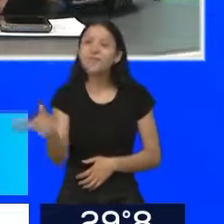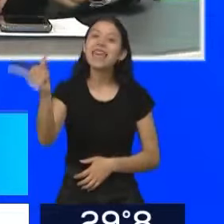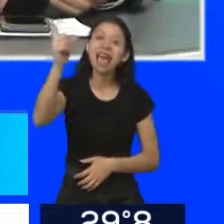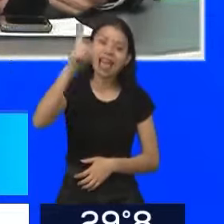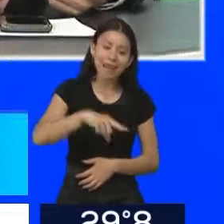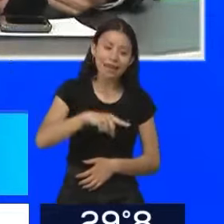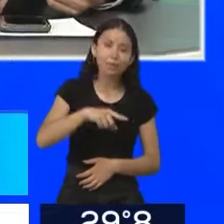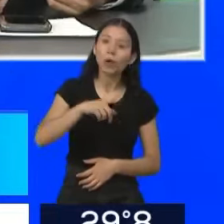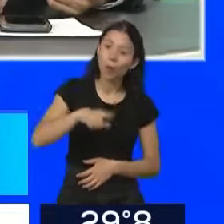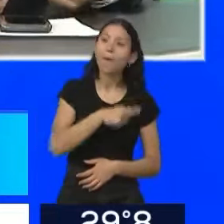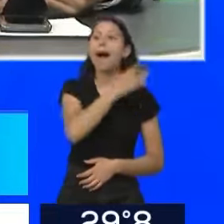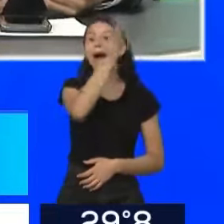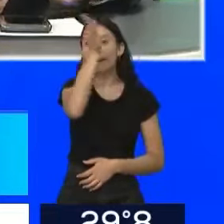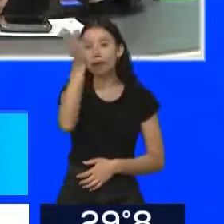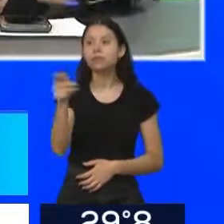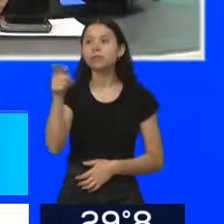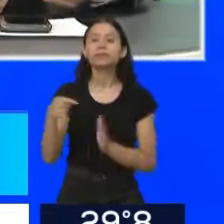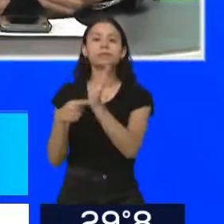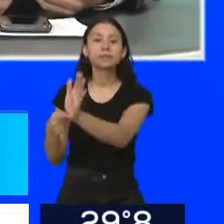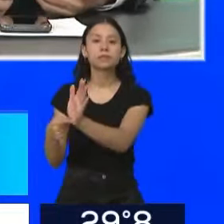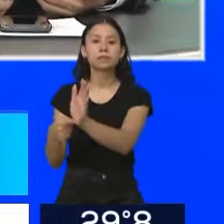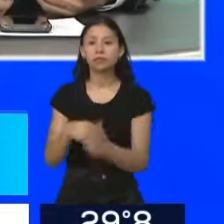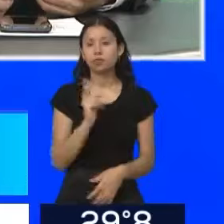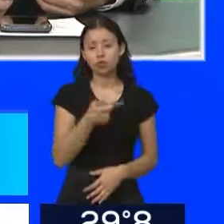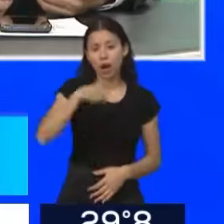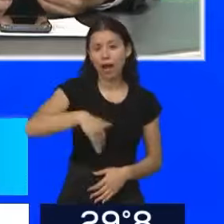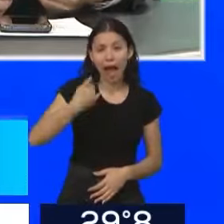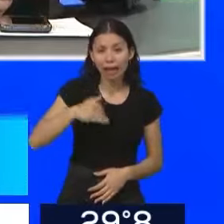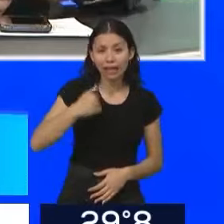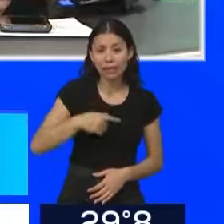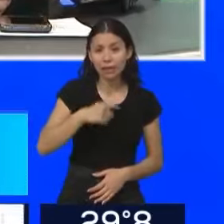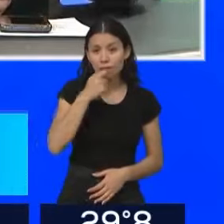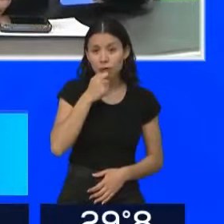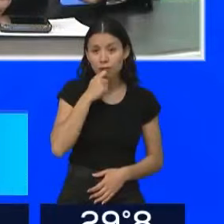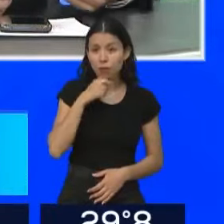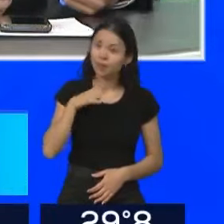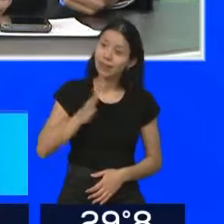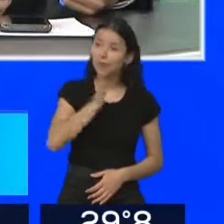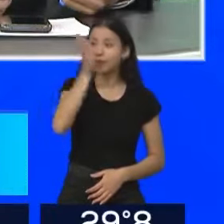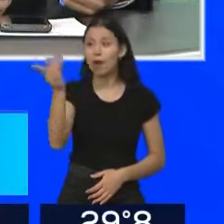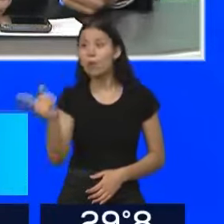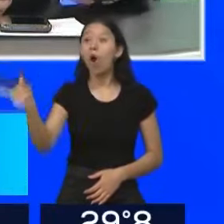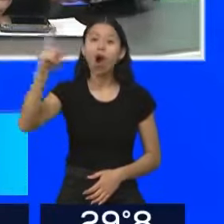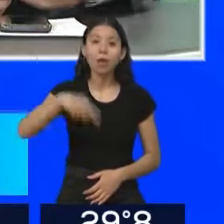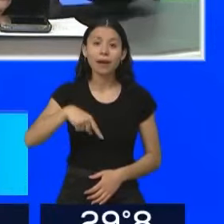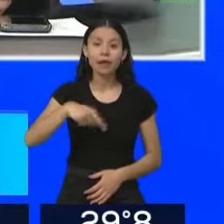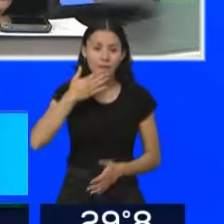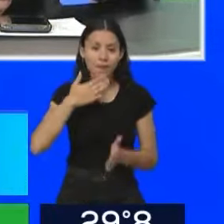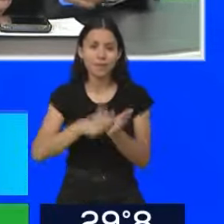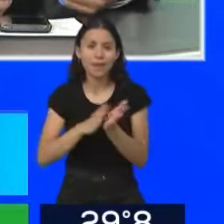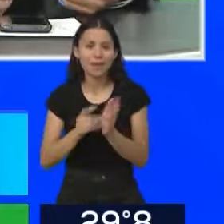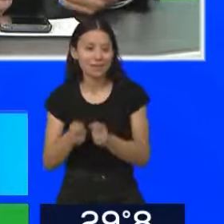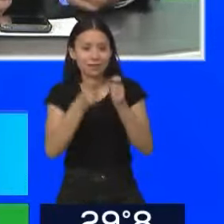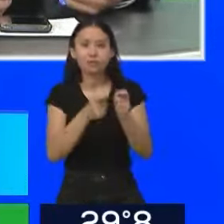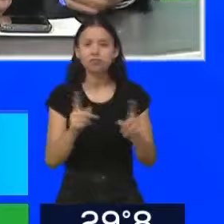es un papel que los argentinos tengamos que, un formulario que tengamos que llenar cuando vamos para Chile, porque en Argentina no te lo piden. No te dicen, está